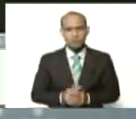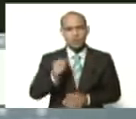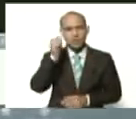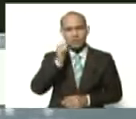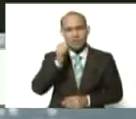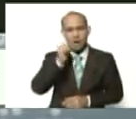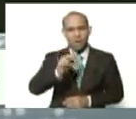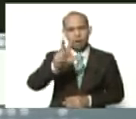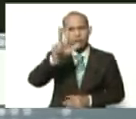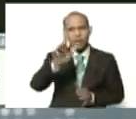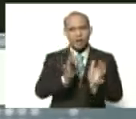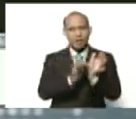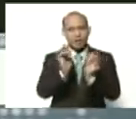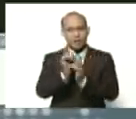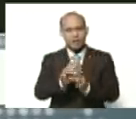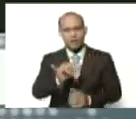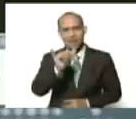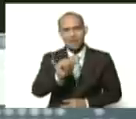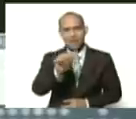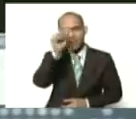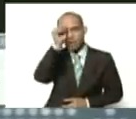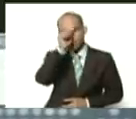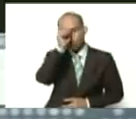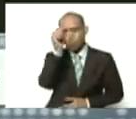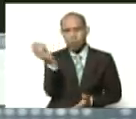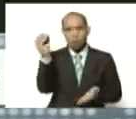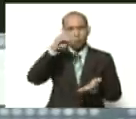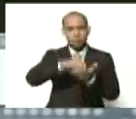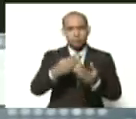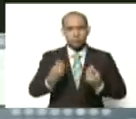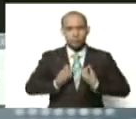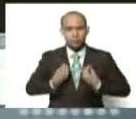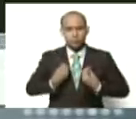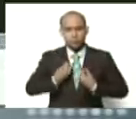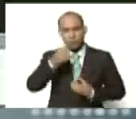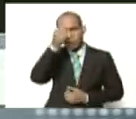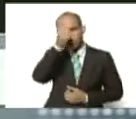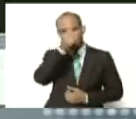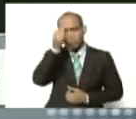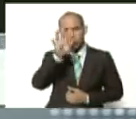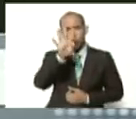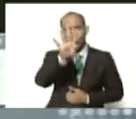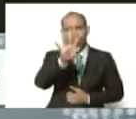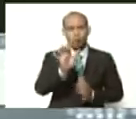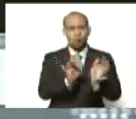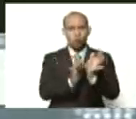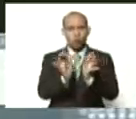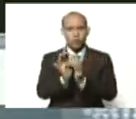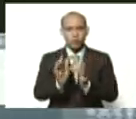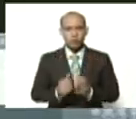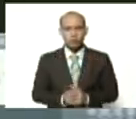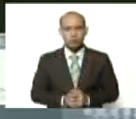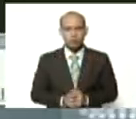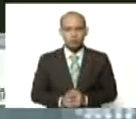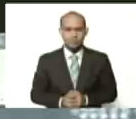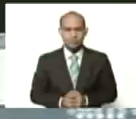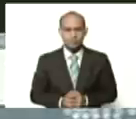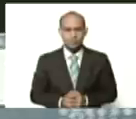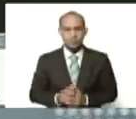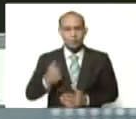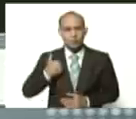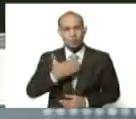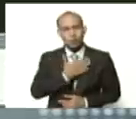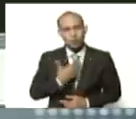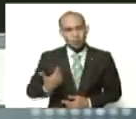sábado 3 de abril y el domingo de resurrección, domingo 4 de abril. Yo